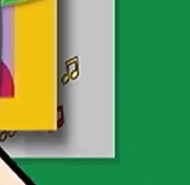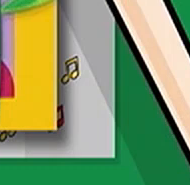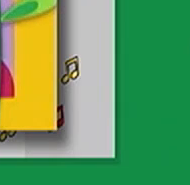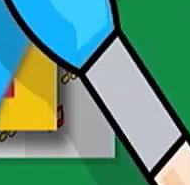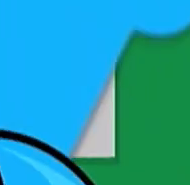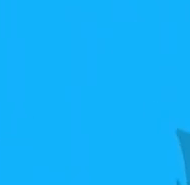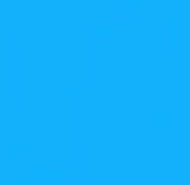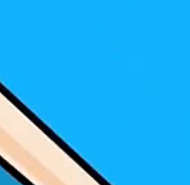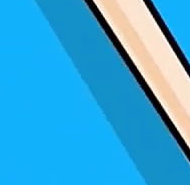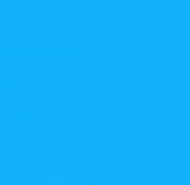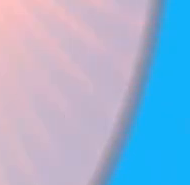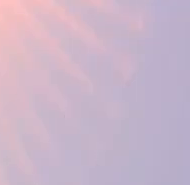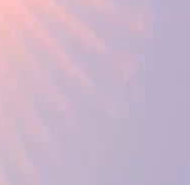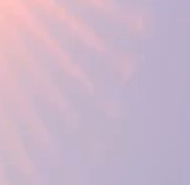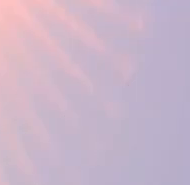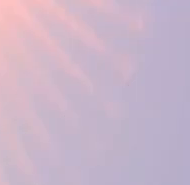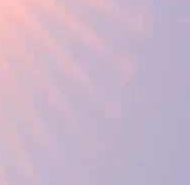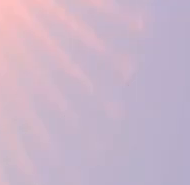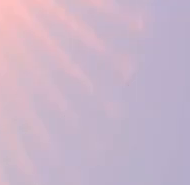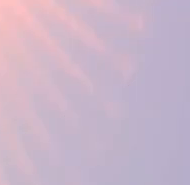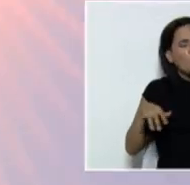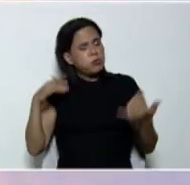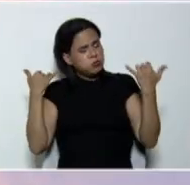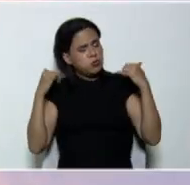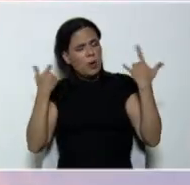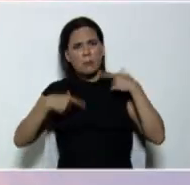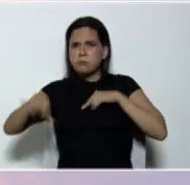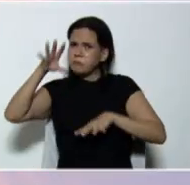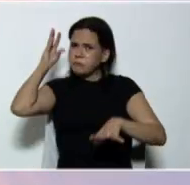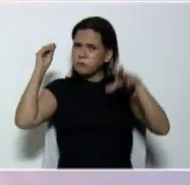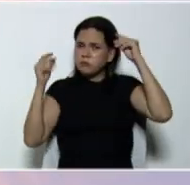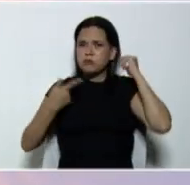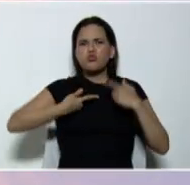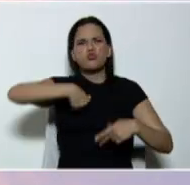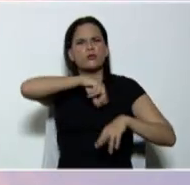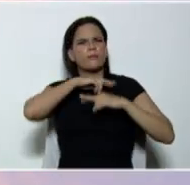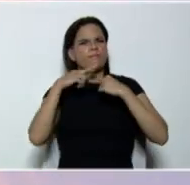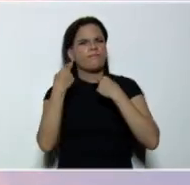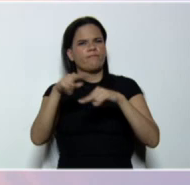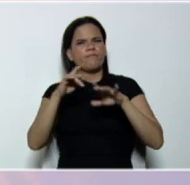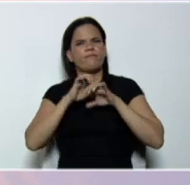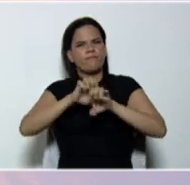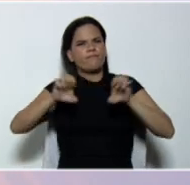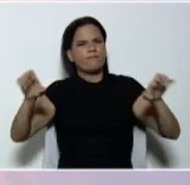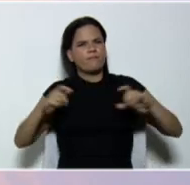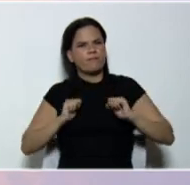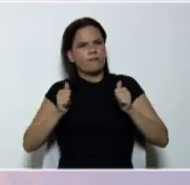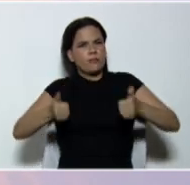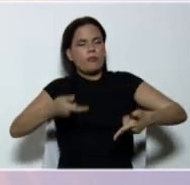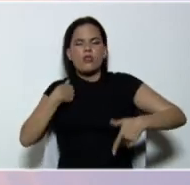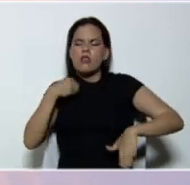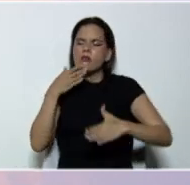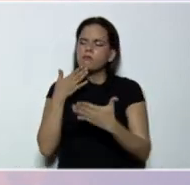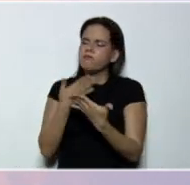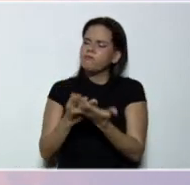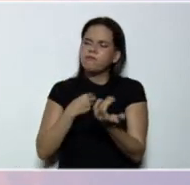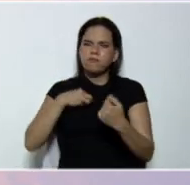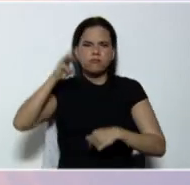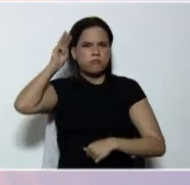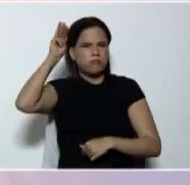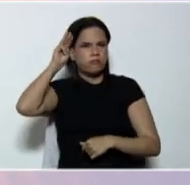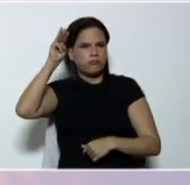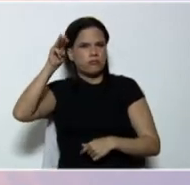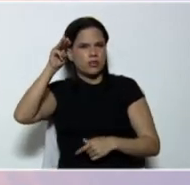la. Qué divertido aprender en nuestro nivel de educación inicial, gracias en este caso a la maestra